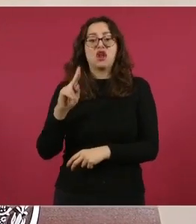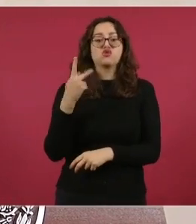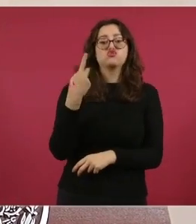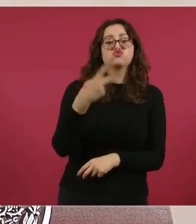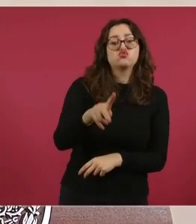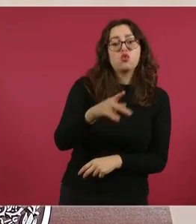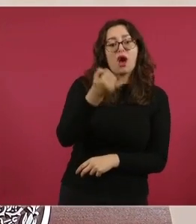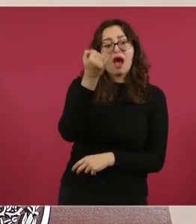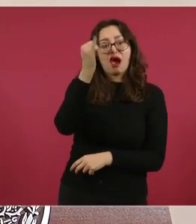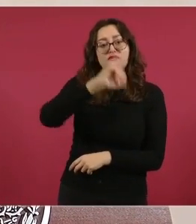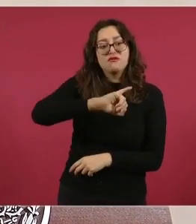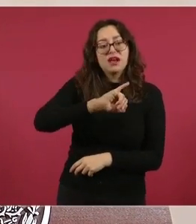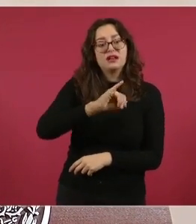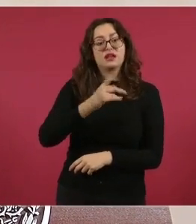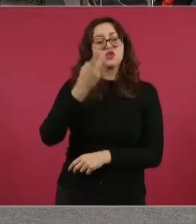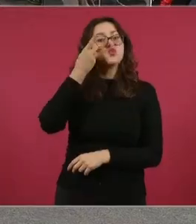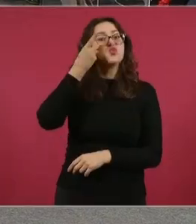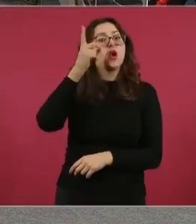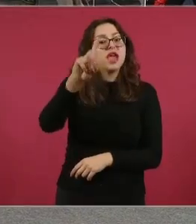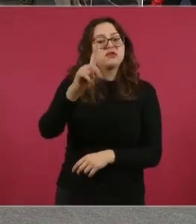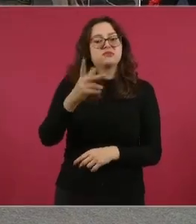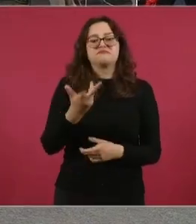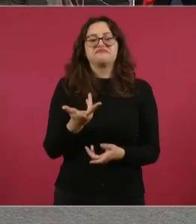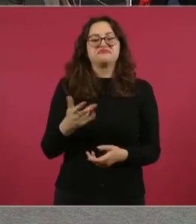de los medios